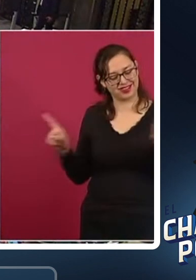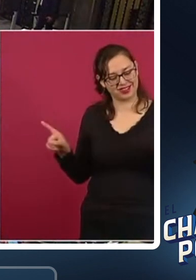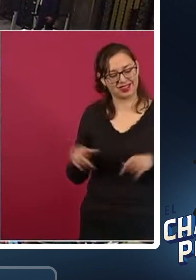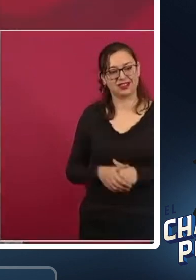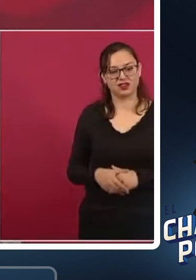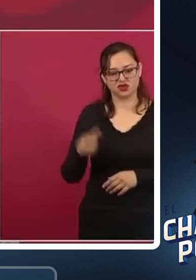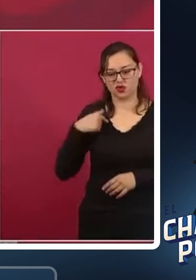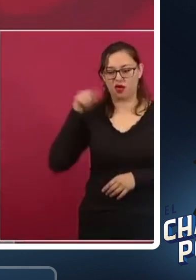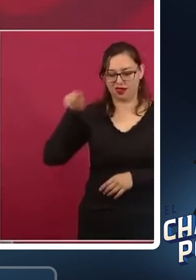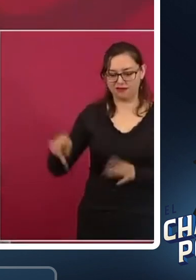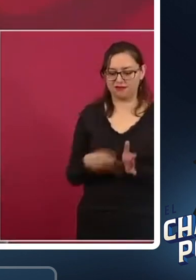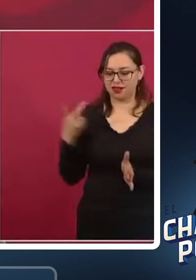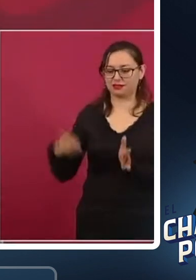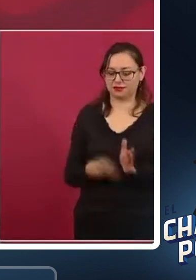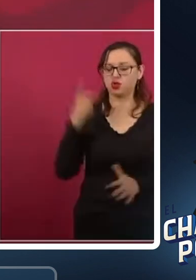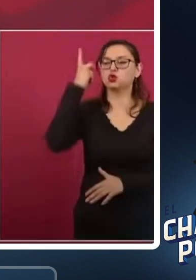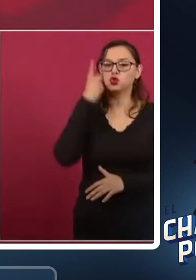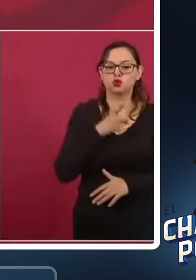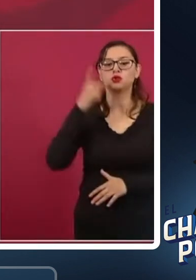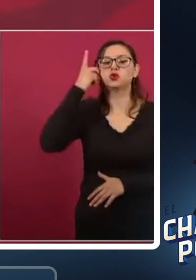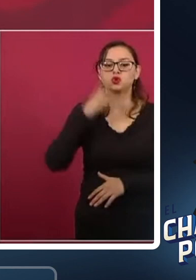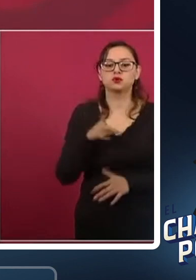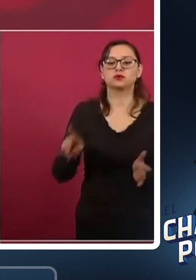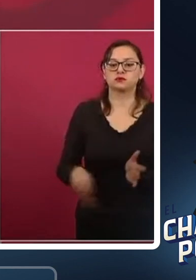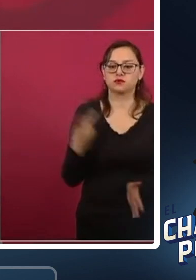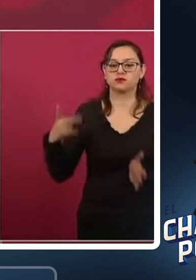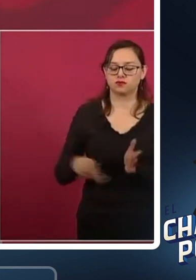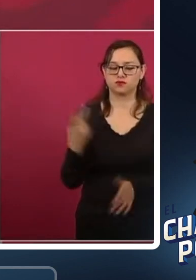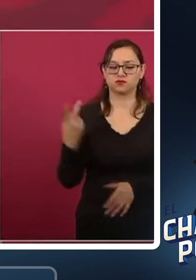Ahí me he quedado a dormir como dos veces.